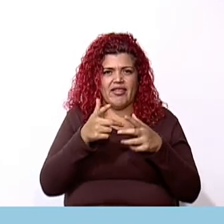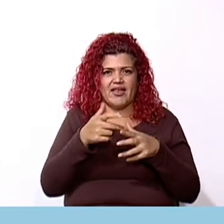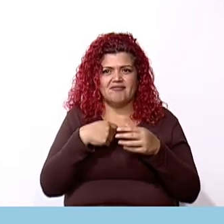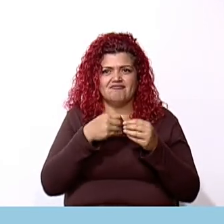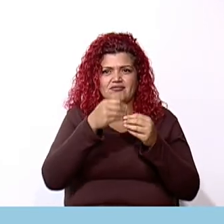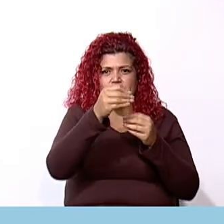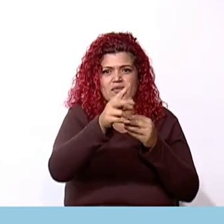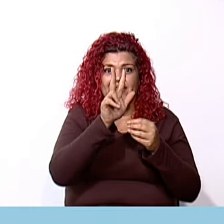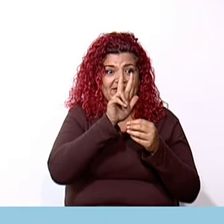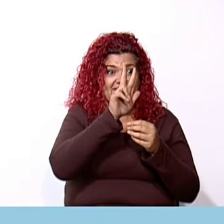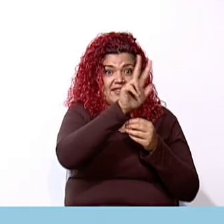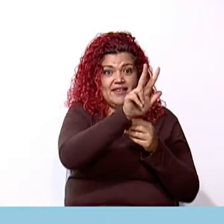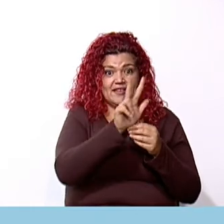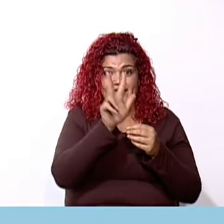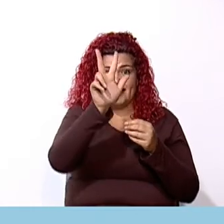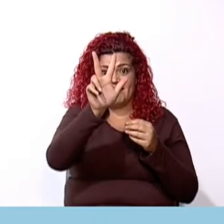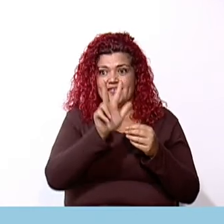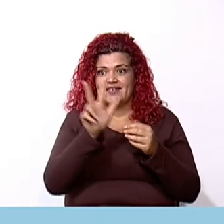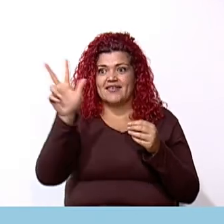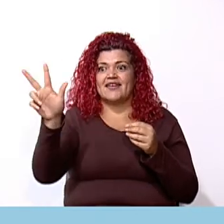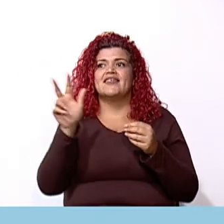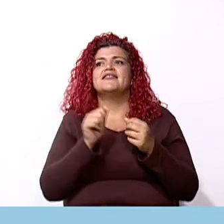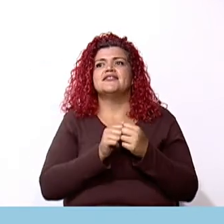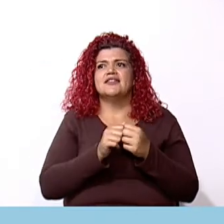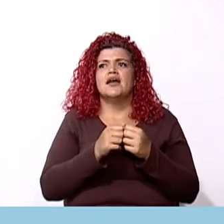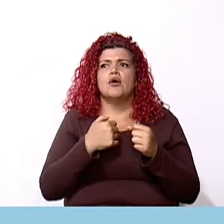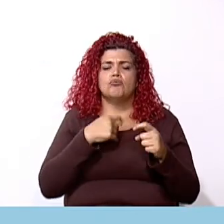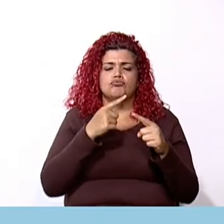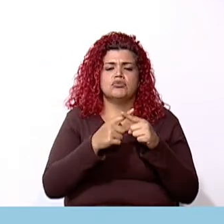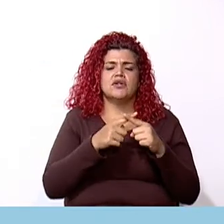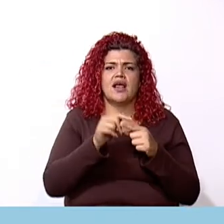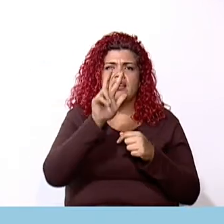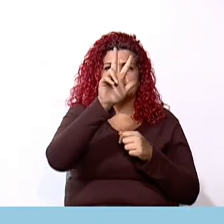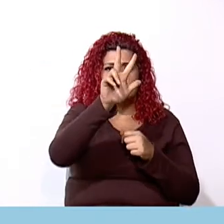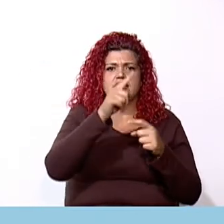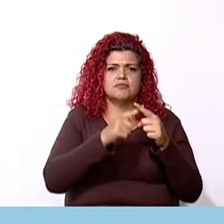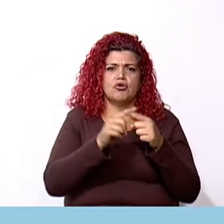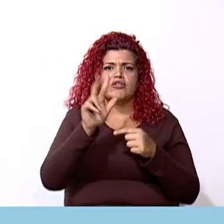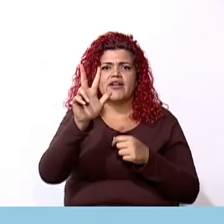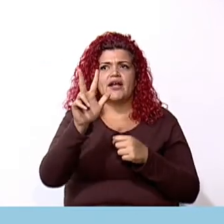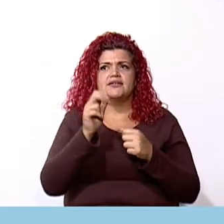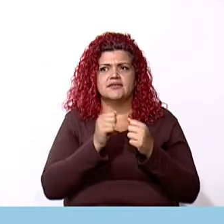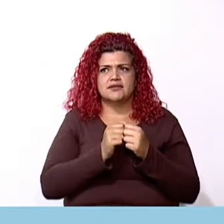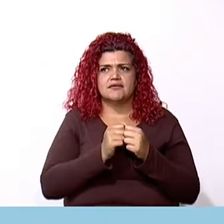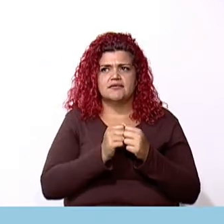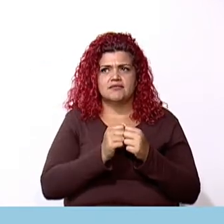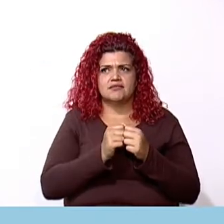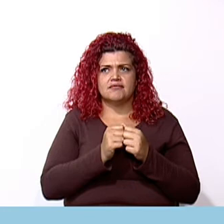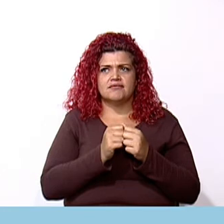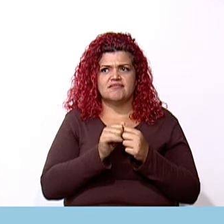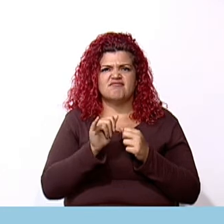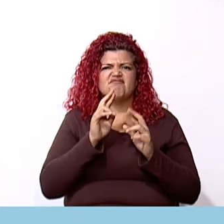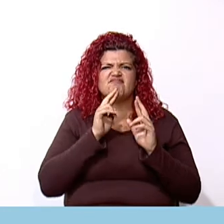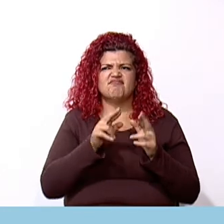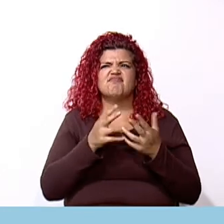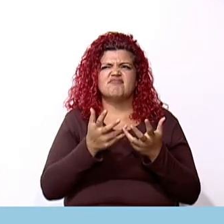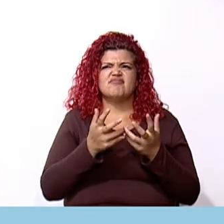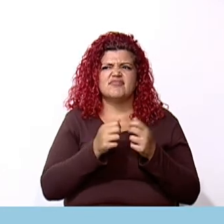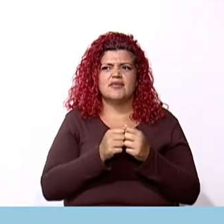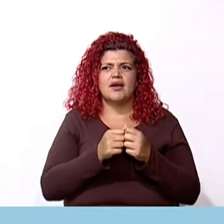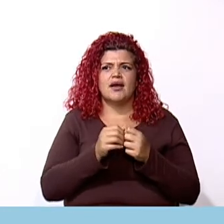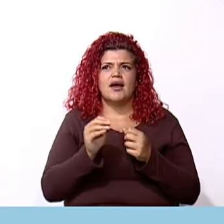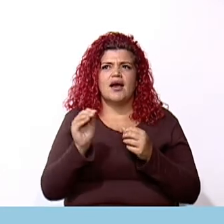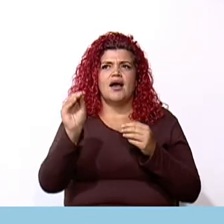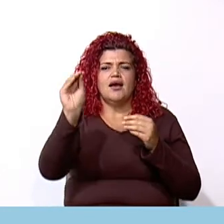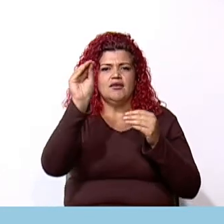3 unidades. Ahora multipliquemos 3 por 3 y el resultado lo